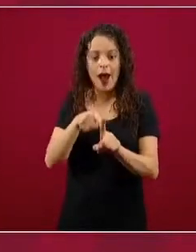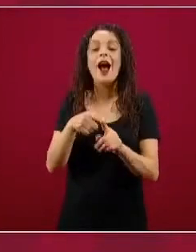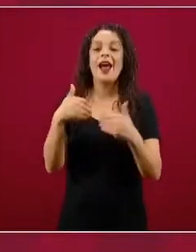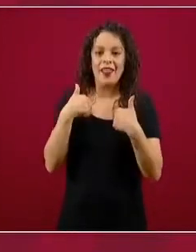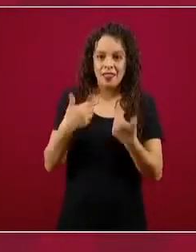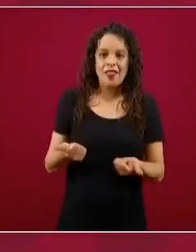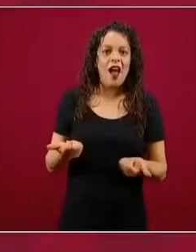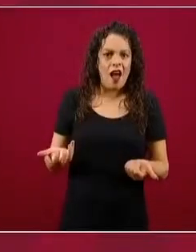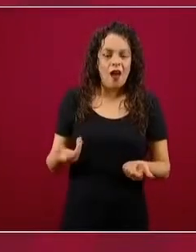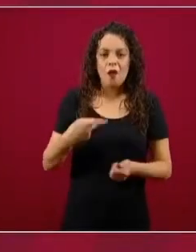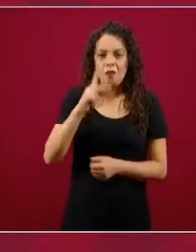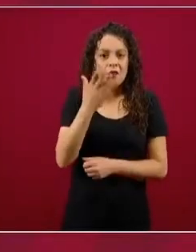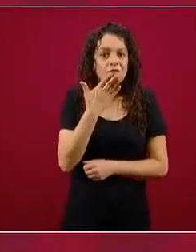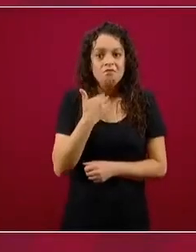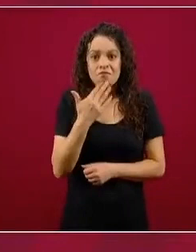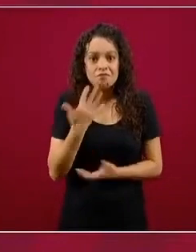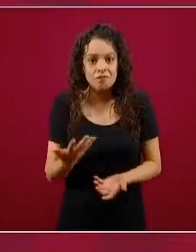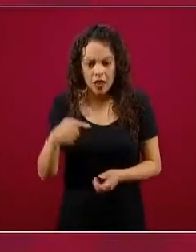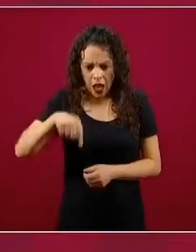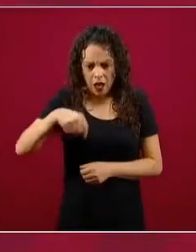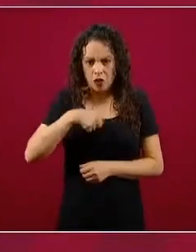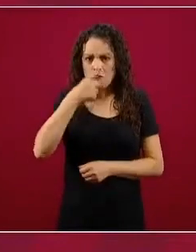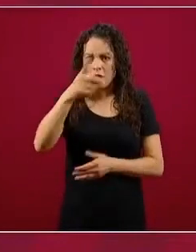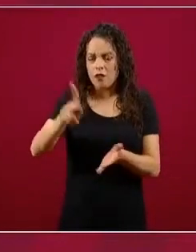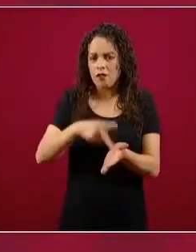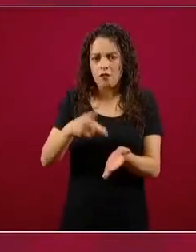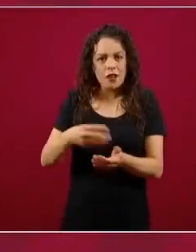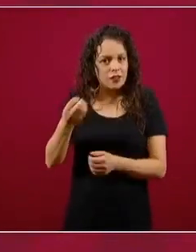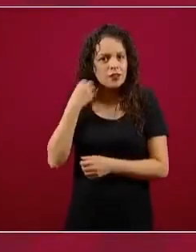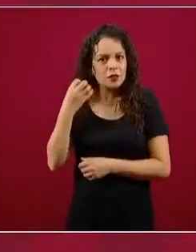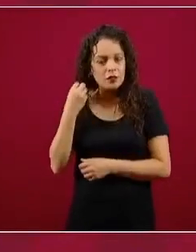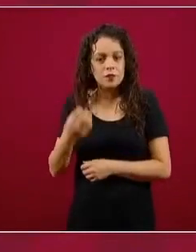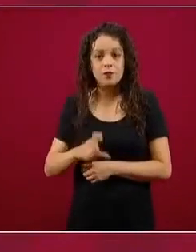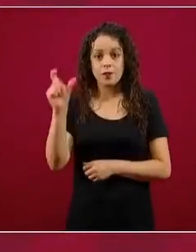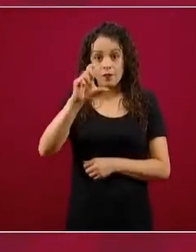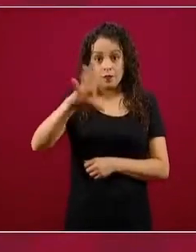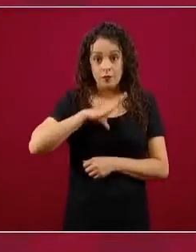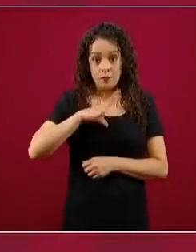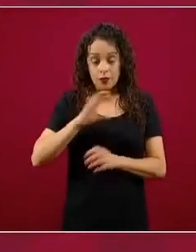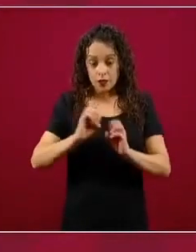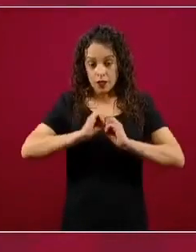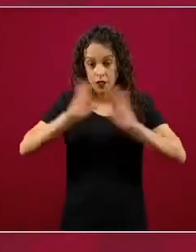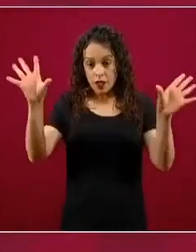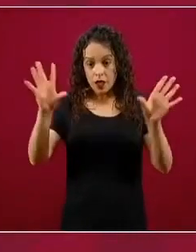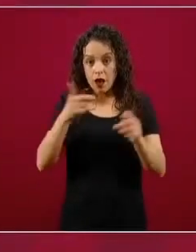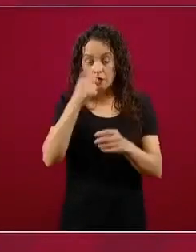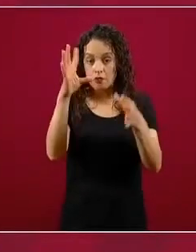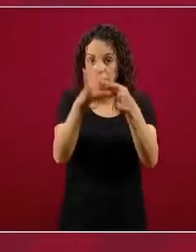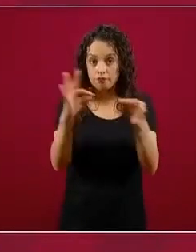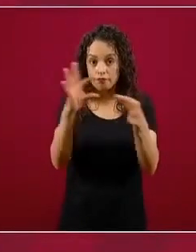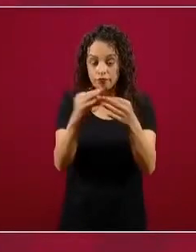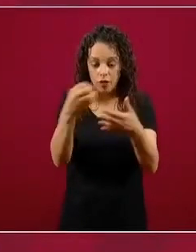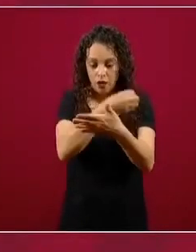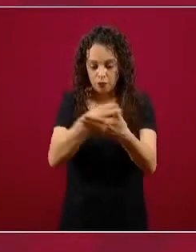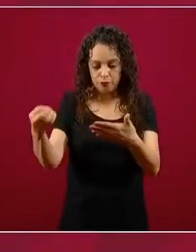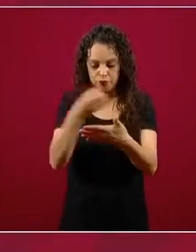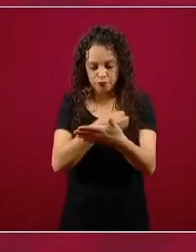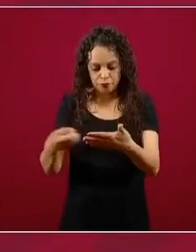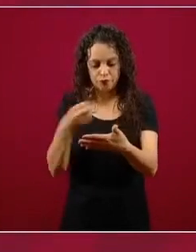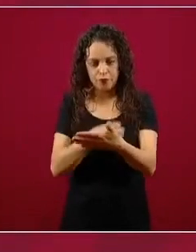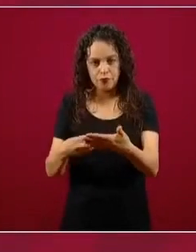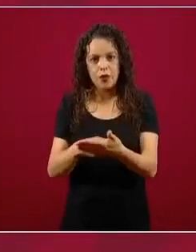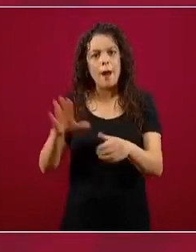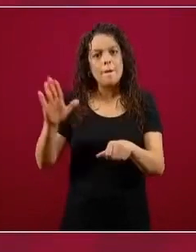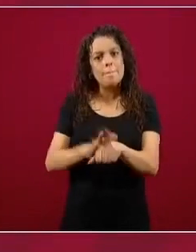nos interesaría mucho si existe una explicación que realmente construya una argumentación de por qué